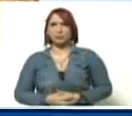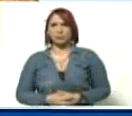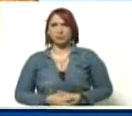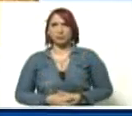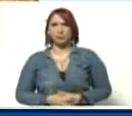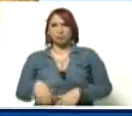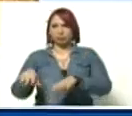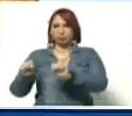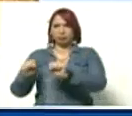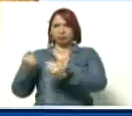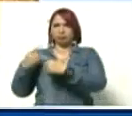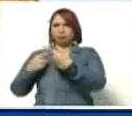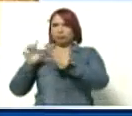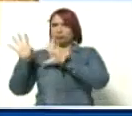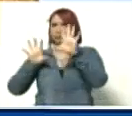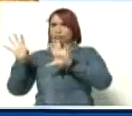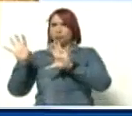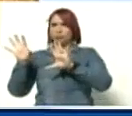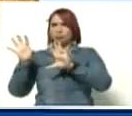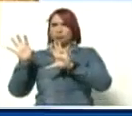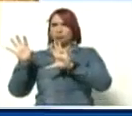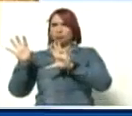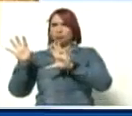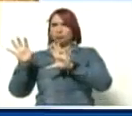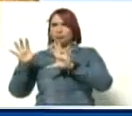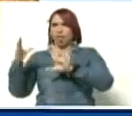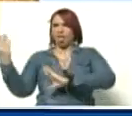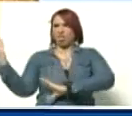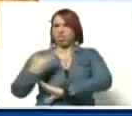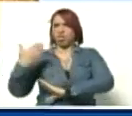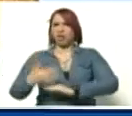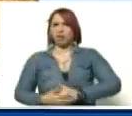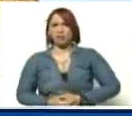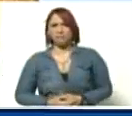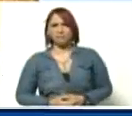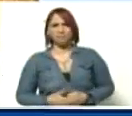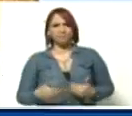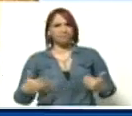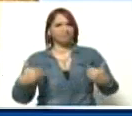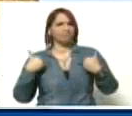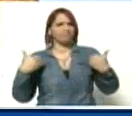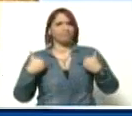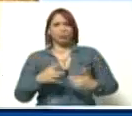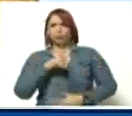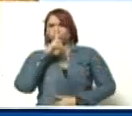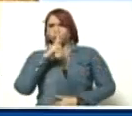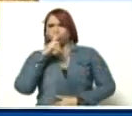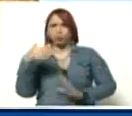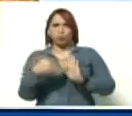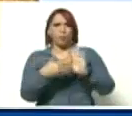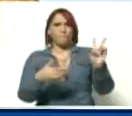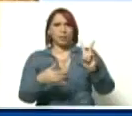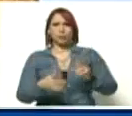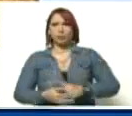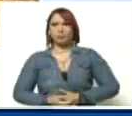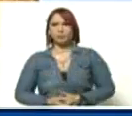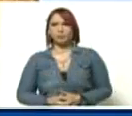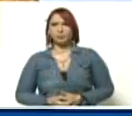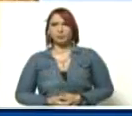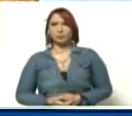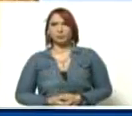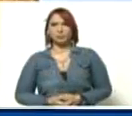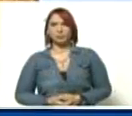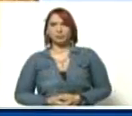imperios occidentales que incrementen las sanciones, el sufrimiento perverso contra Venezuela. Por